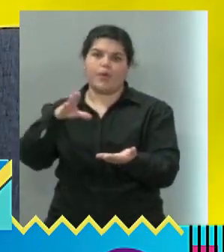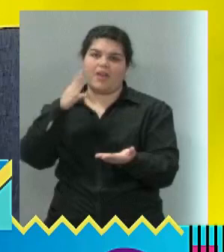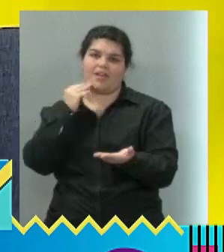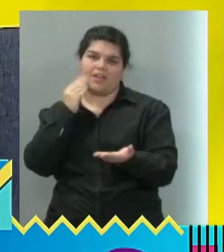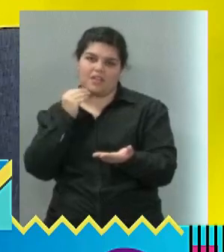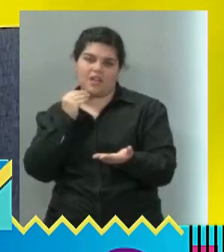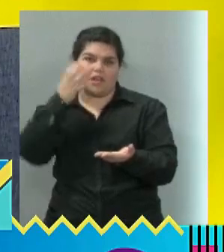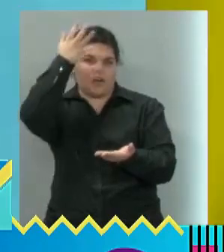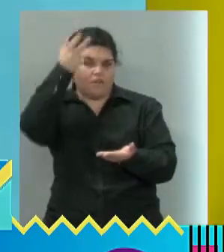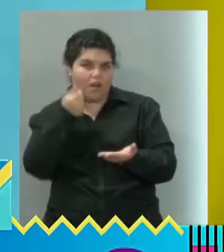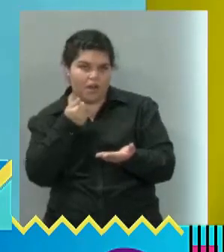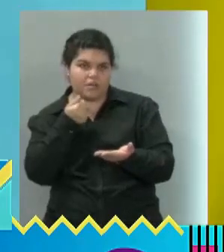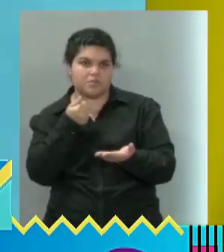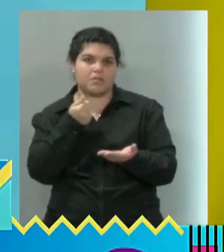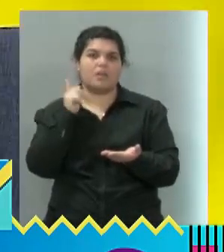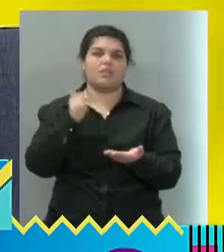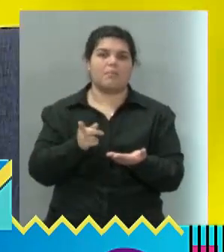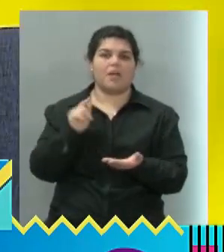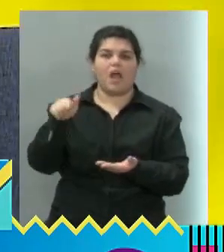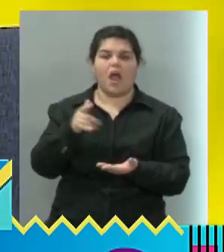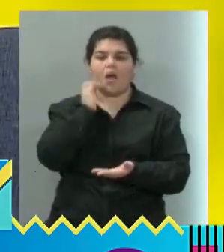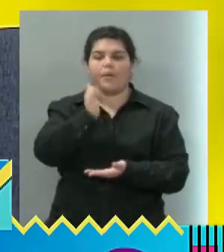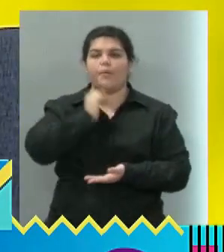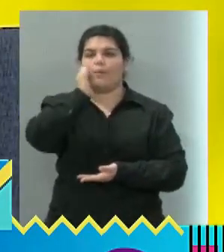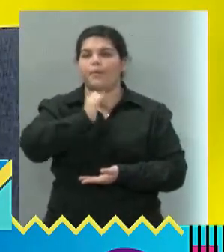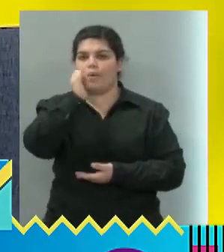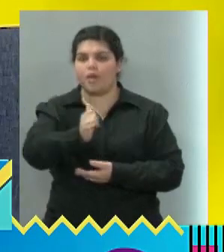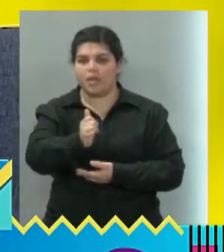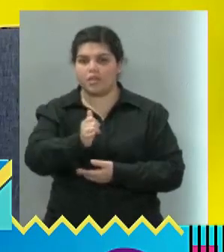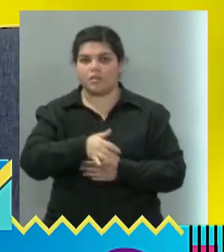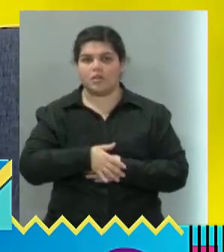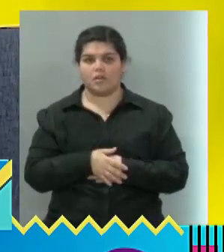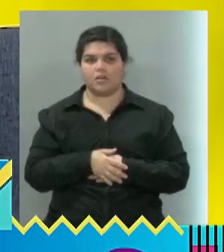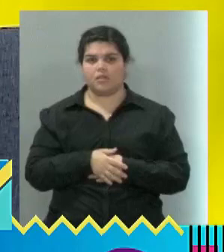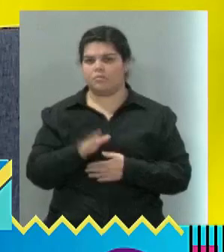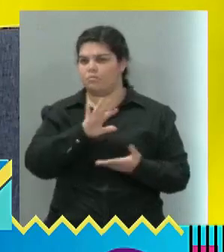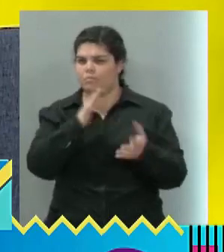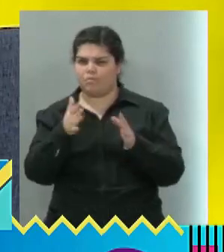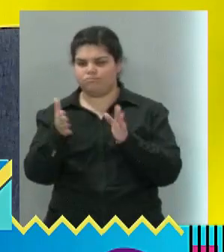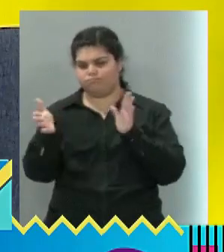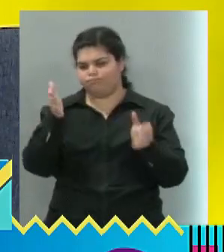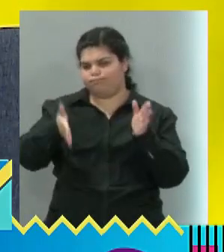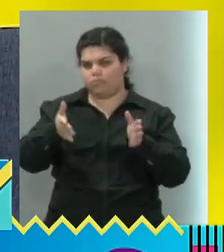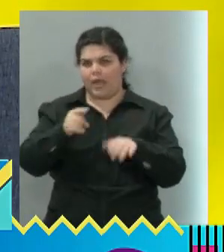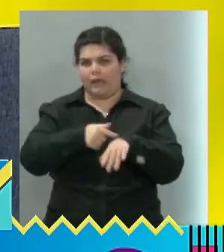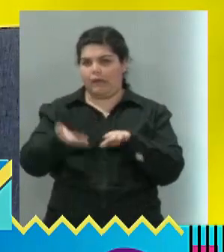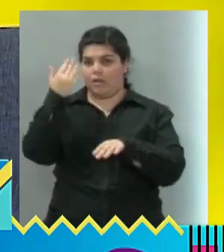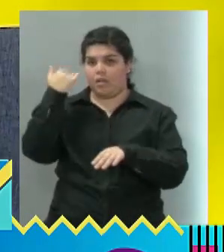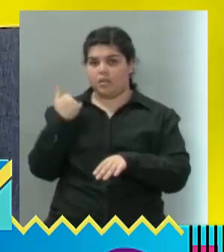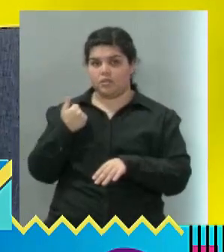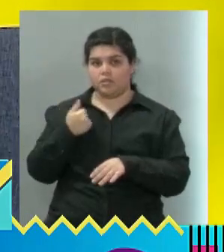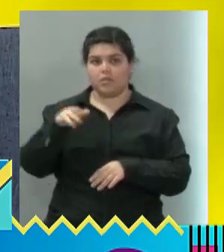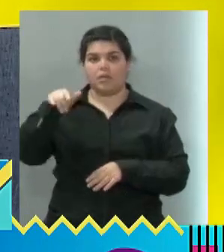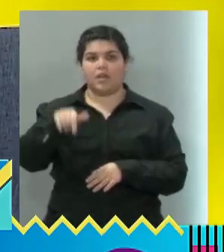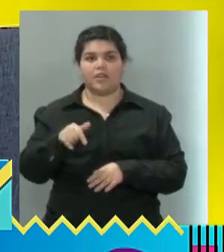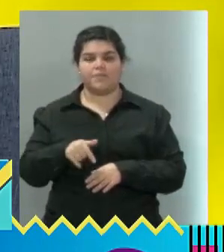en Francia, claro, o sea, habló acerca de esta posibilidad porque por ese tiempo estaba circulando una obra, El